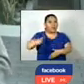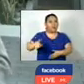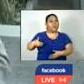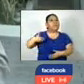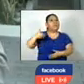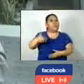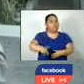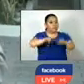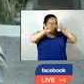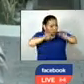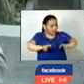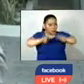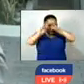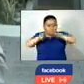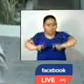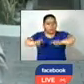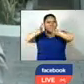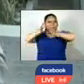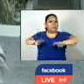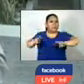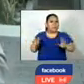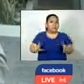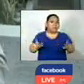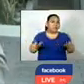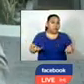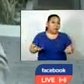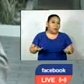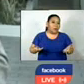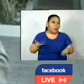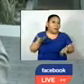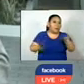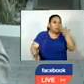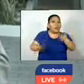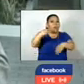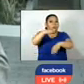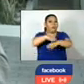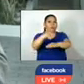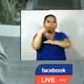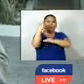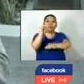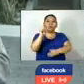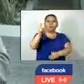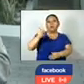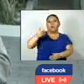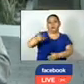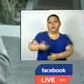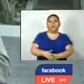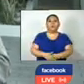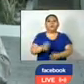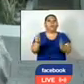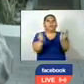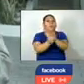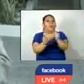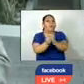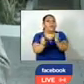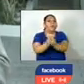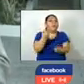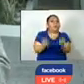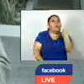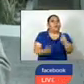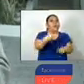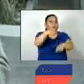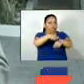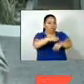trabajar los casos que podrían estar caducando el año que viene. El problema es que vaya a caducar un caso que